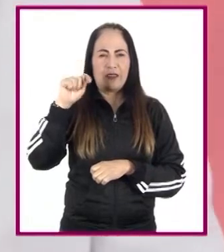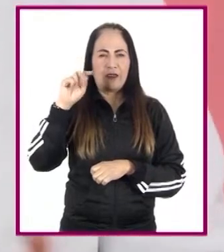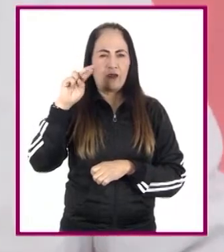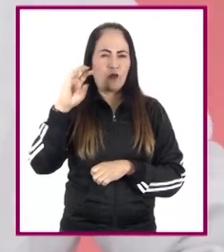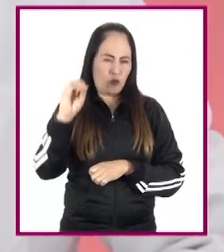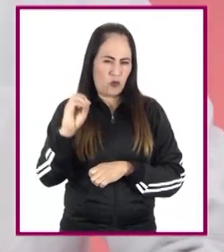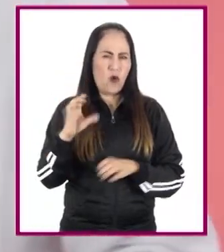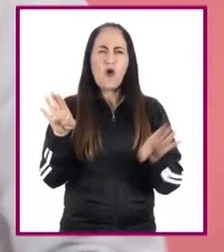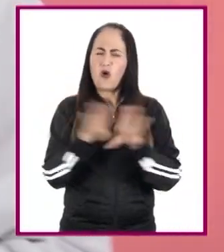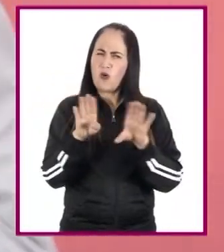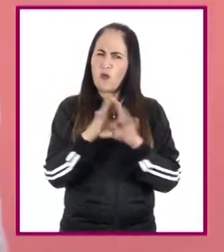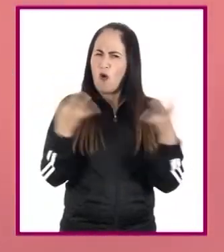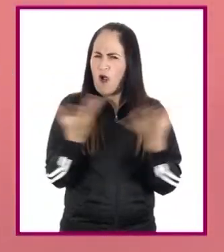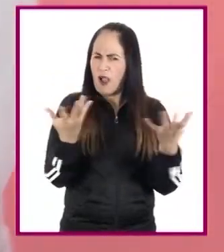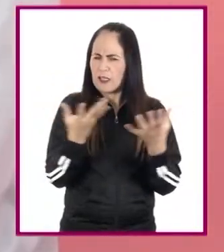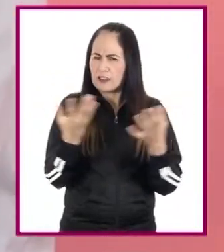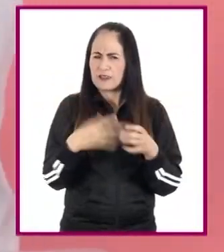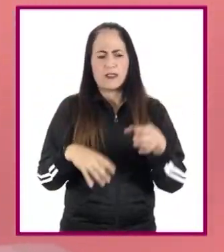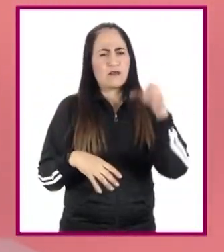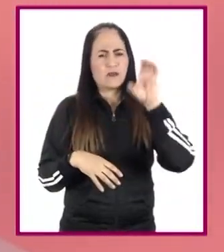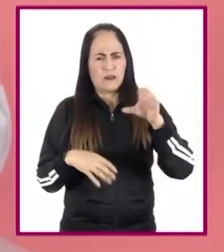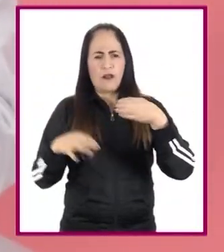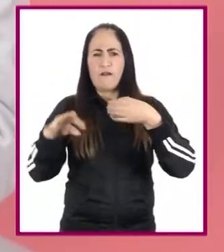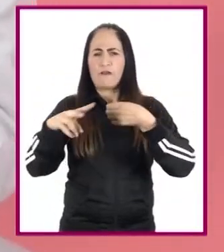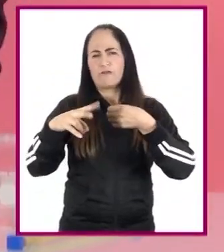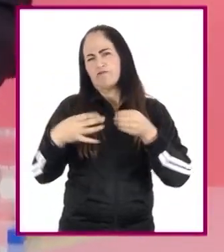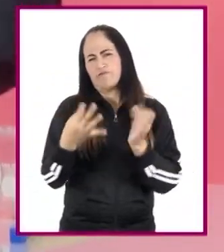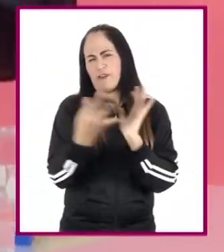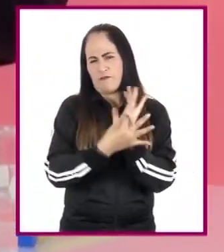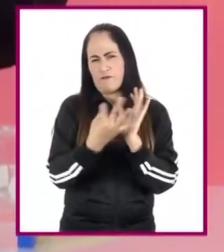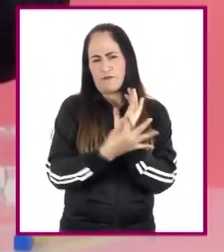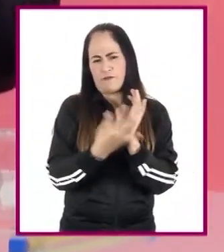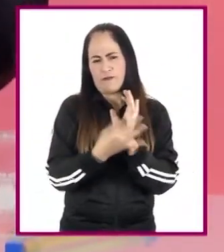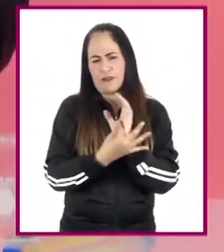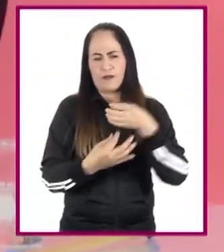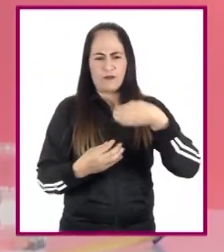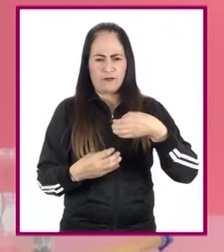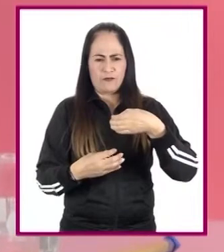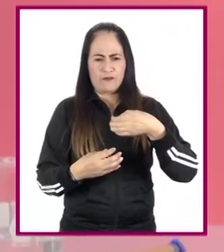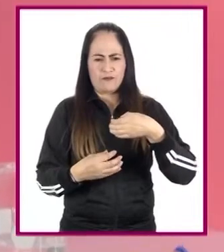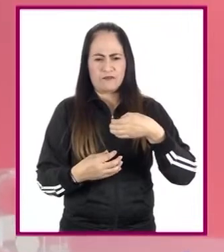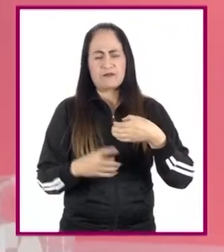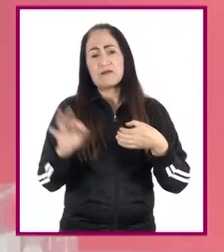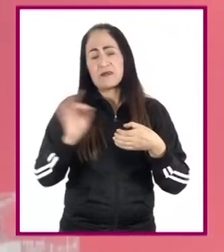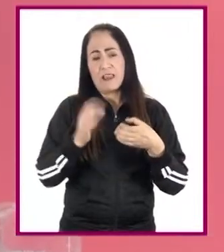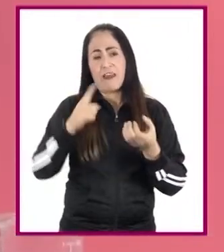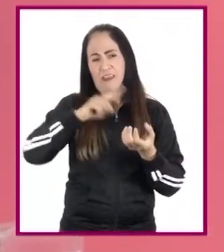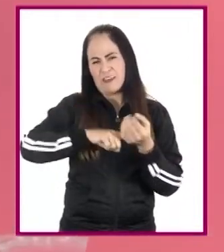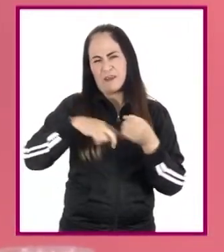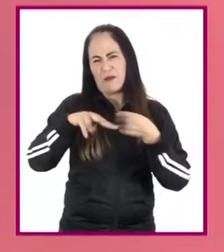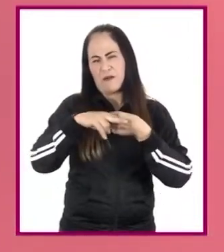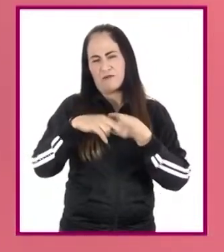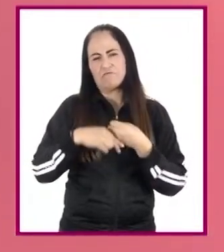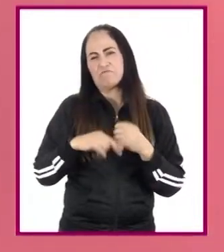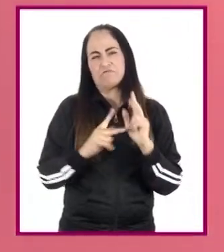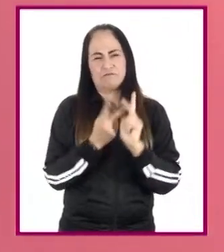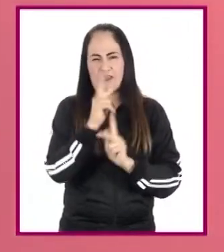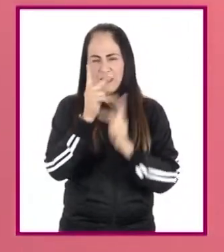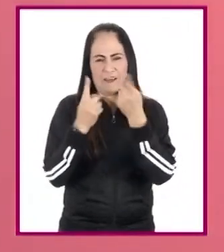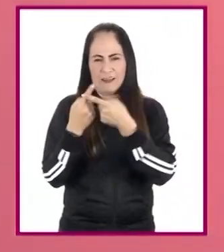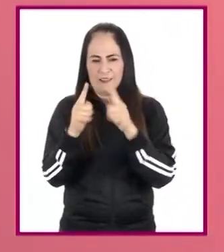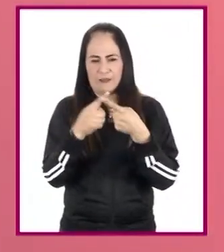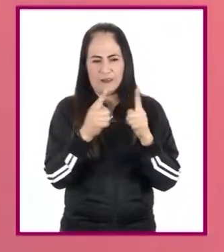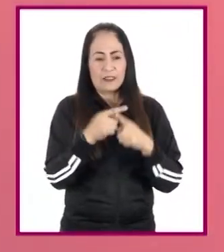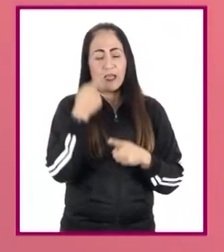la lata pequeña, puede ser de aluminio o donde viene envasadas las verduras. En esta lata hagan